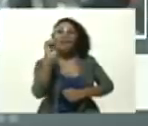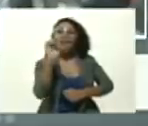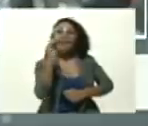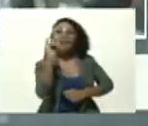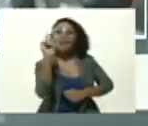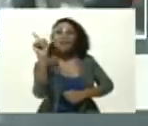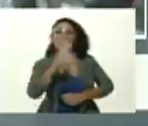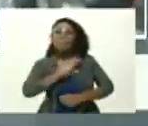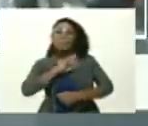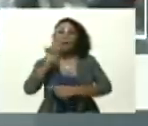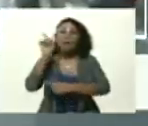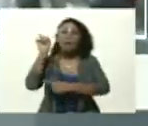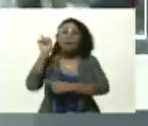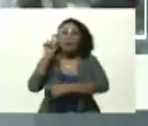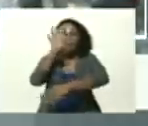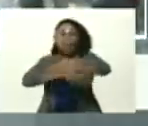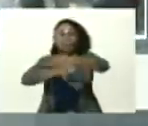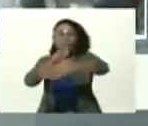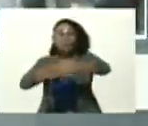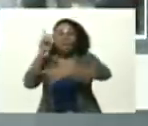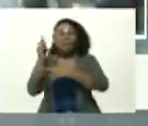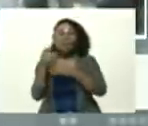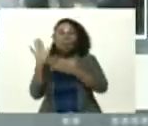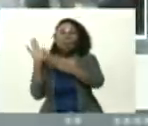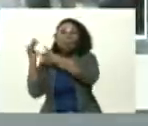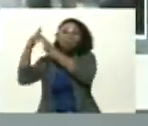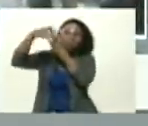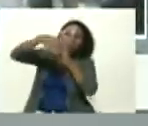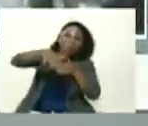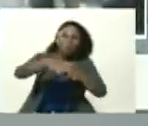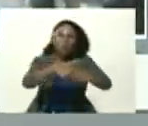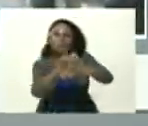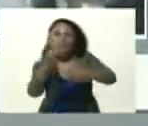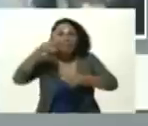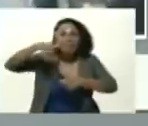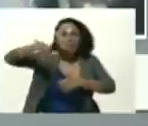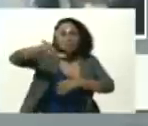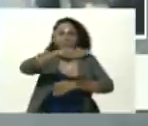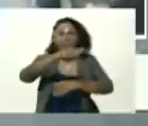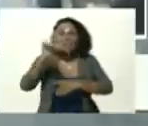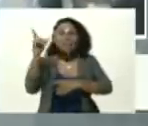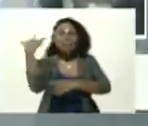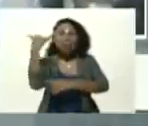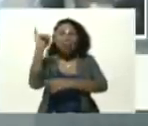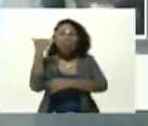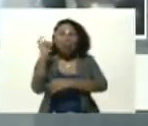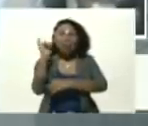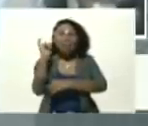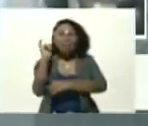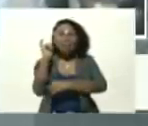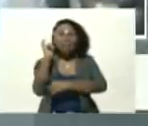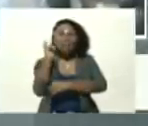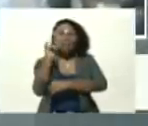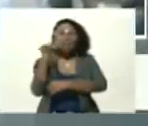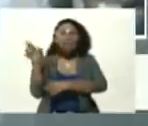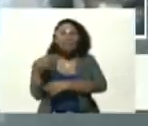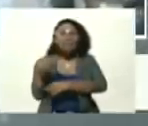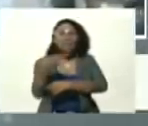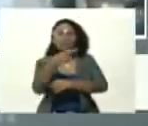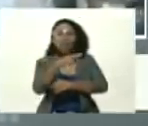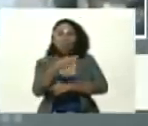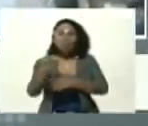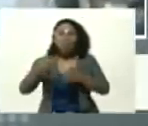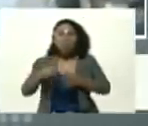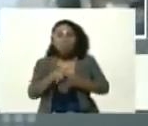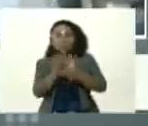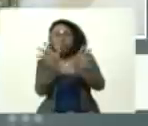esa cuenca saturada va bajando hacia la ciudad y se encuentra con los afluentes, ríos